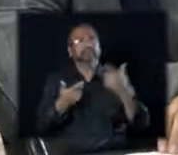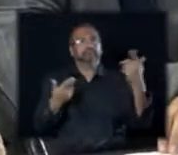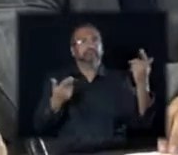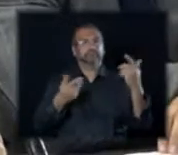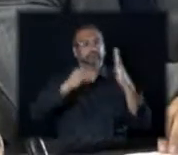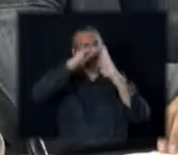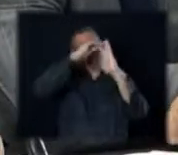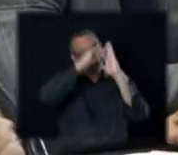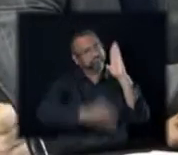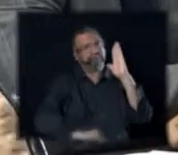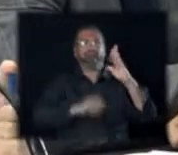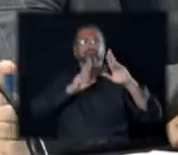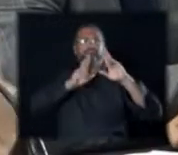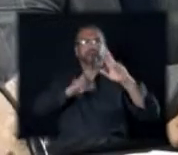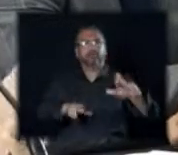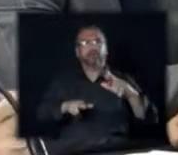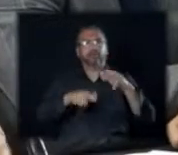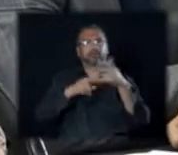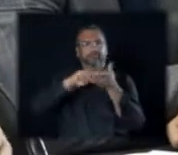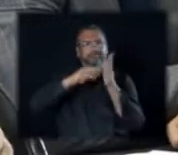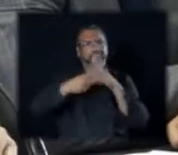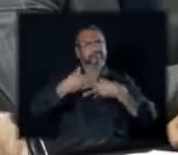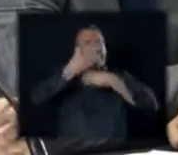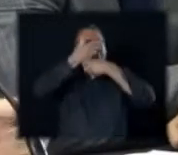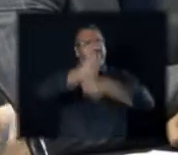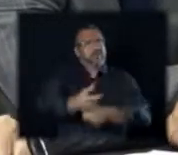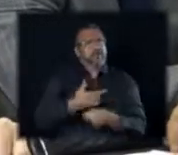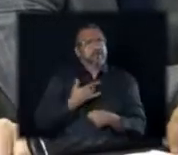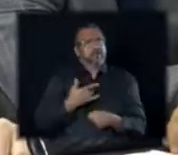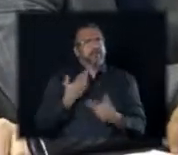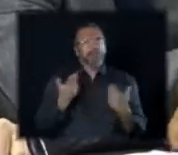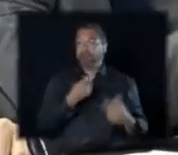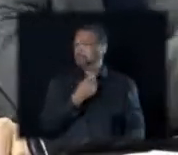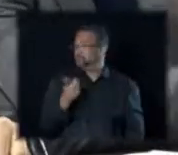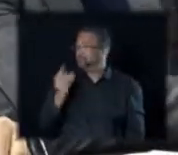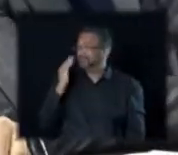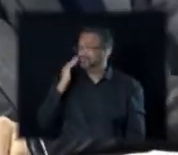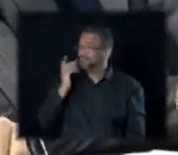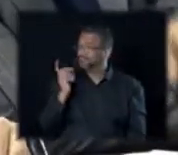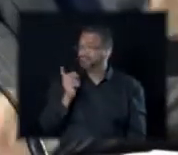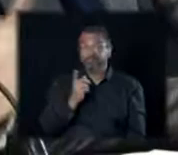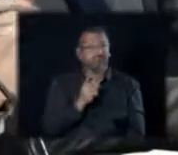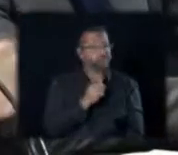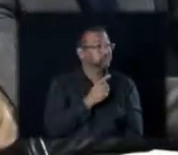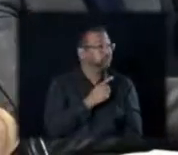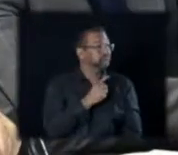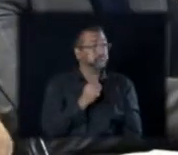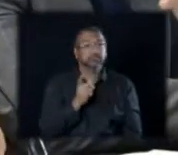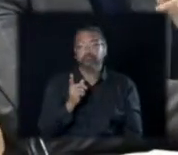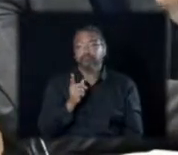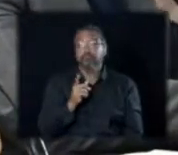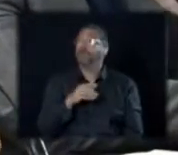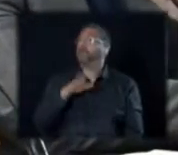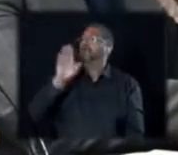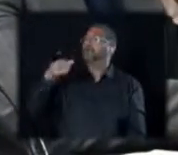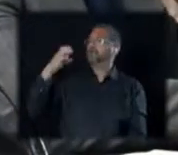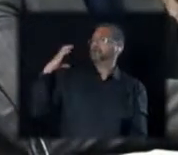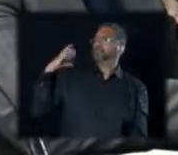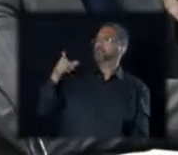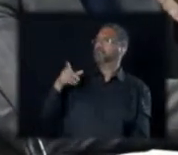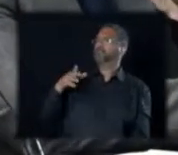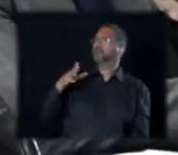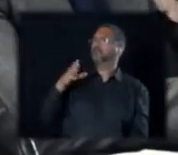Y esto incluye nuestros informes y que se hagan informes más confiables y más constantes.